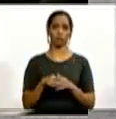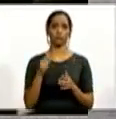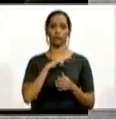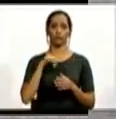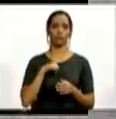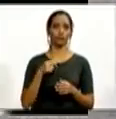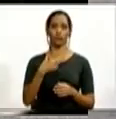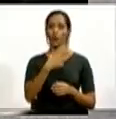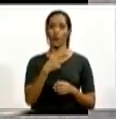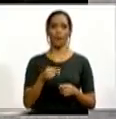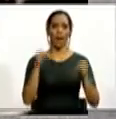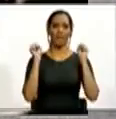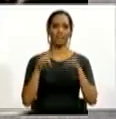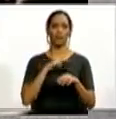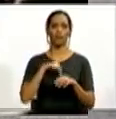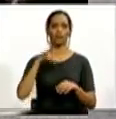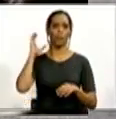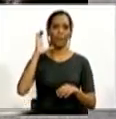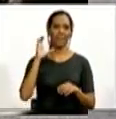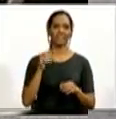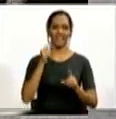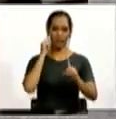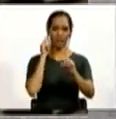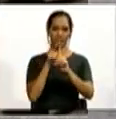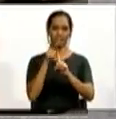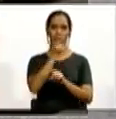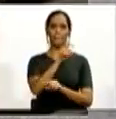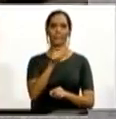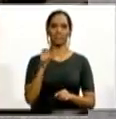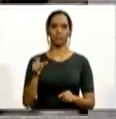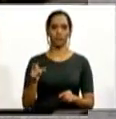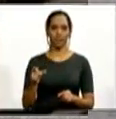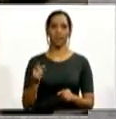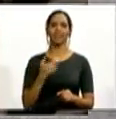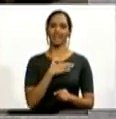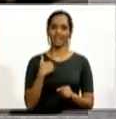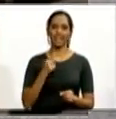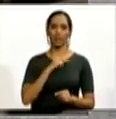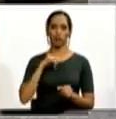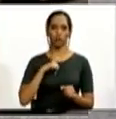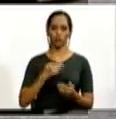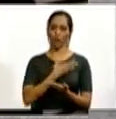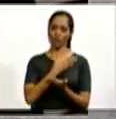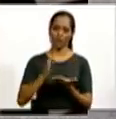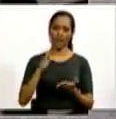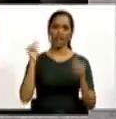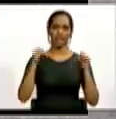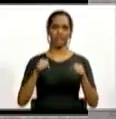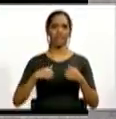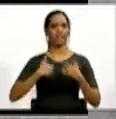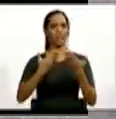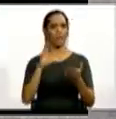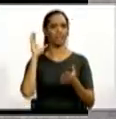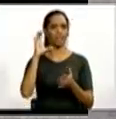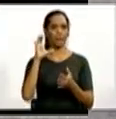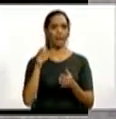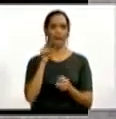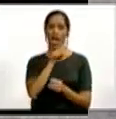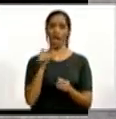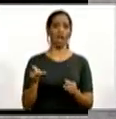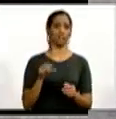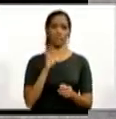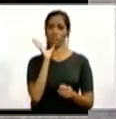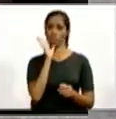no vamos a abandonar nuestro país, que es el objetivo de estas personas, que quiere que nosotros nos vayamos de aquí y le dejemos este país a gente que no